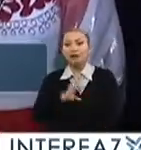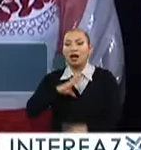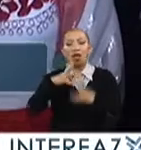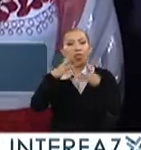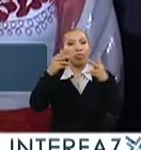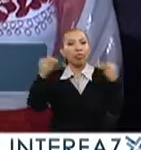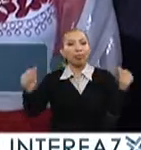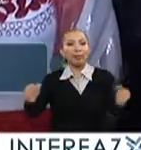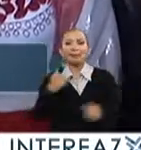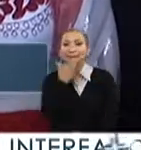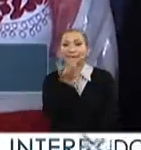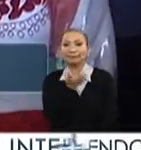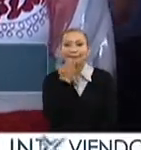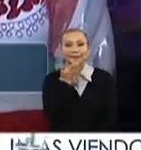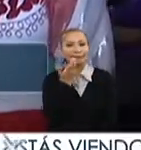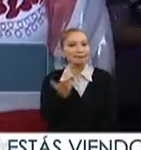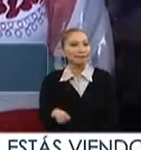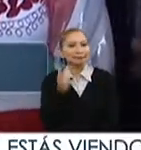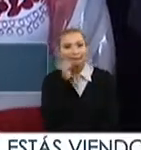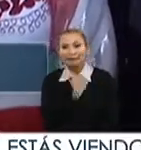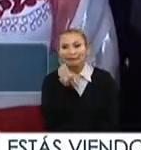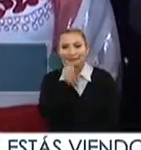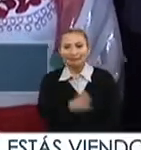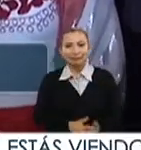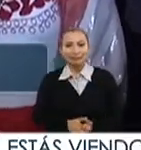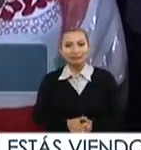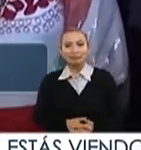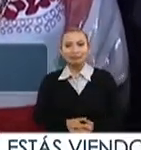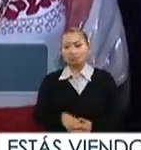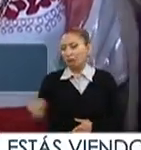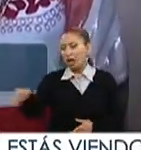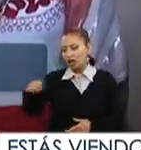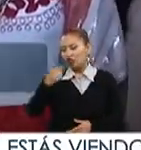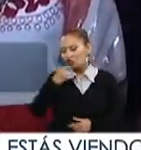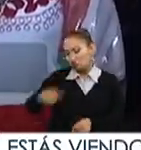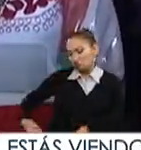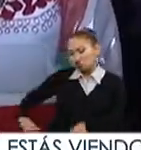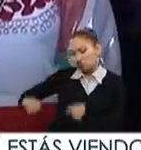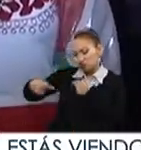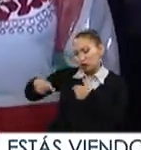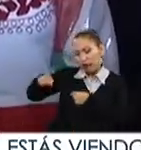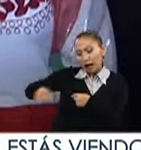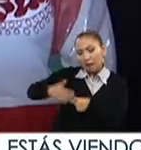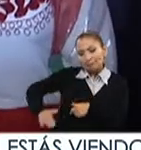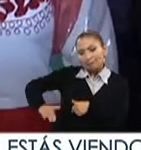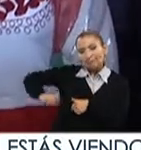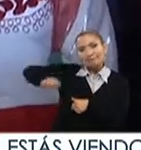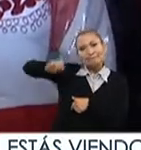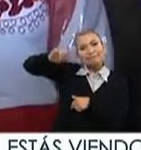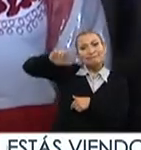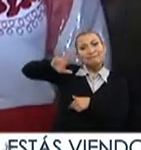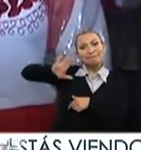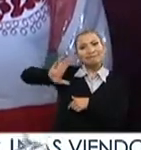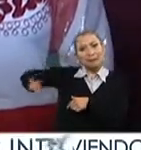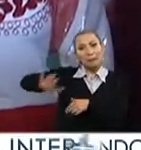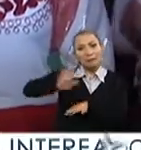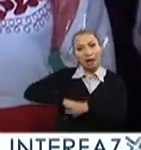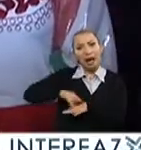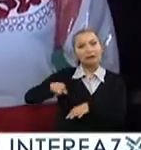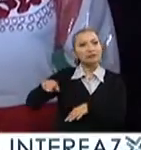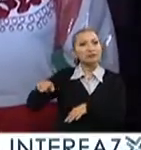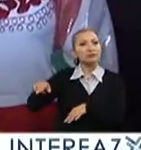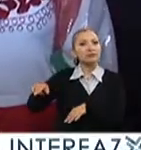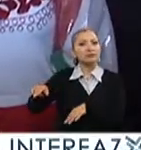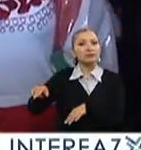perdiendo esta costumbre, y pues ellos que están creciendo, que crezcan sobre todo